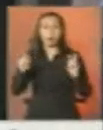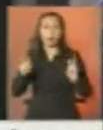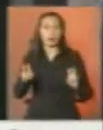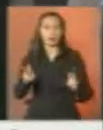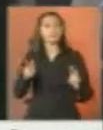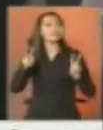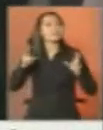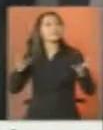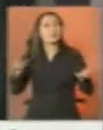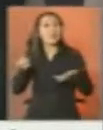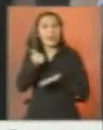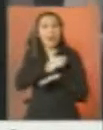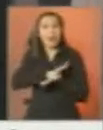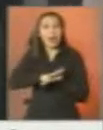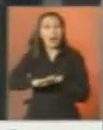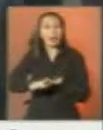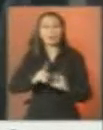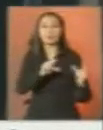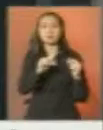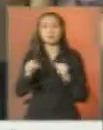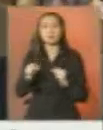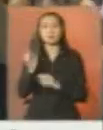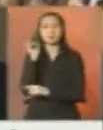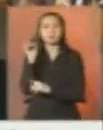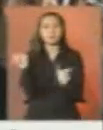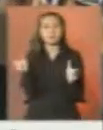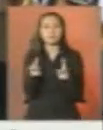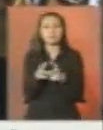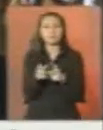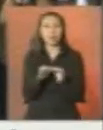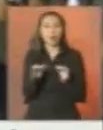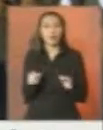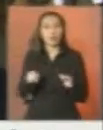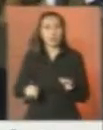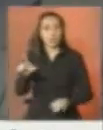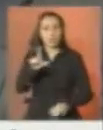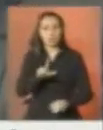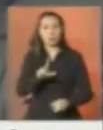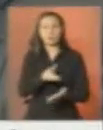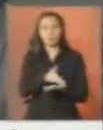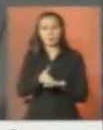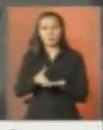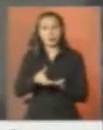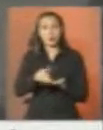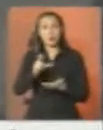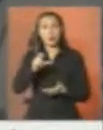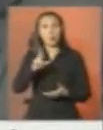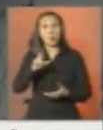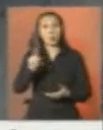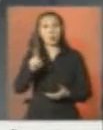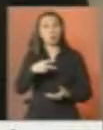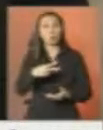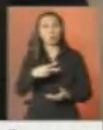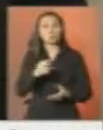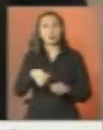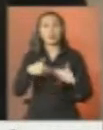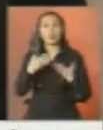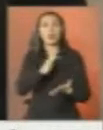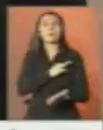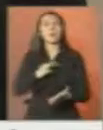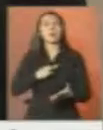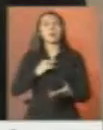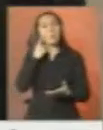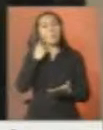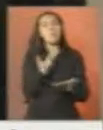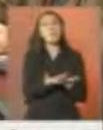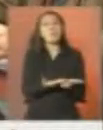El tema de la gratuidad se discutirá en el cónclave oficialista de este lunes. Mientras tanto, el CRUT entregará al Mineduc una propuesta sobre